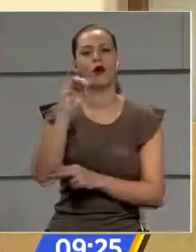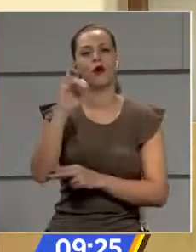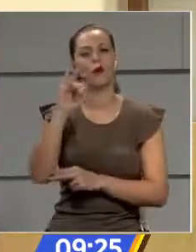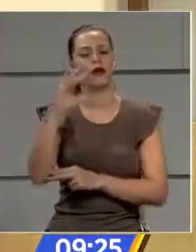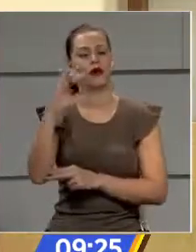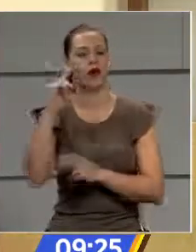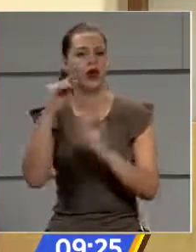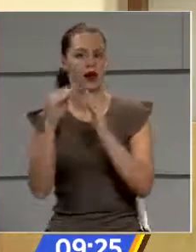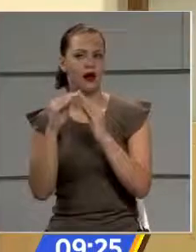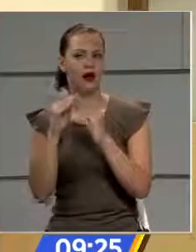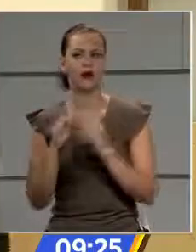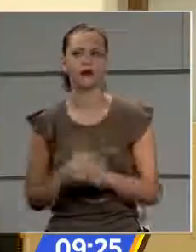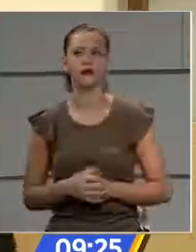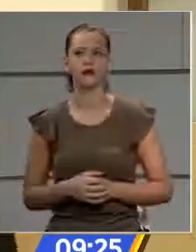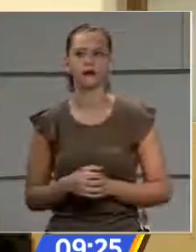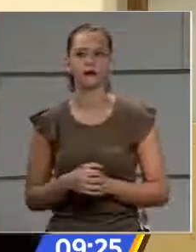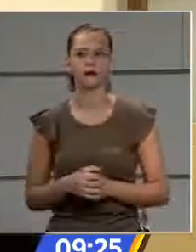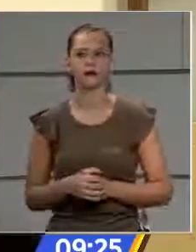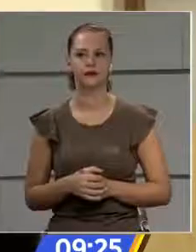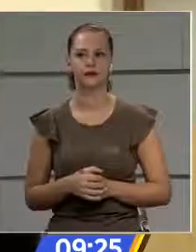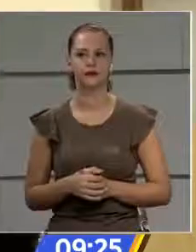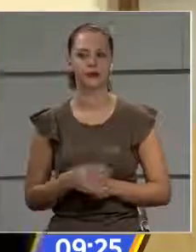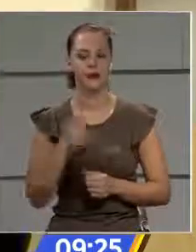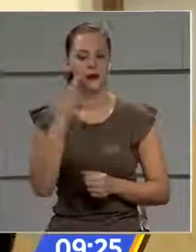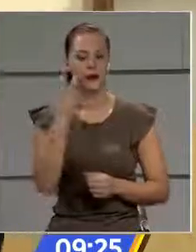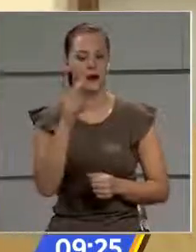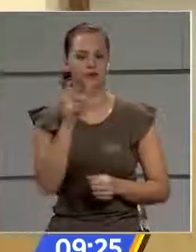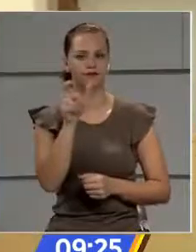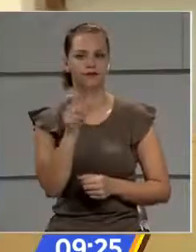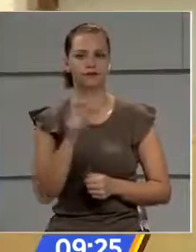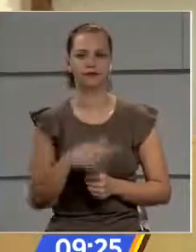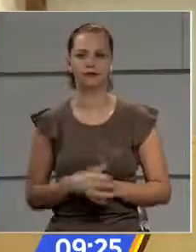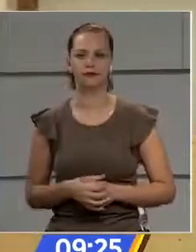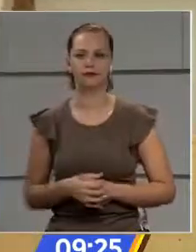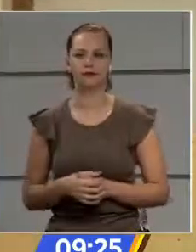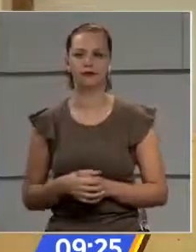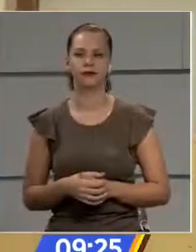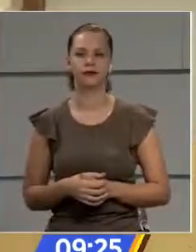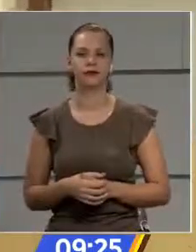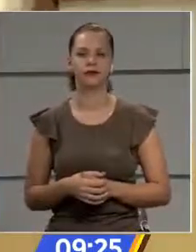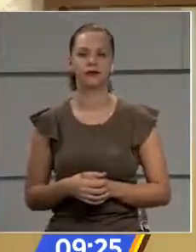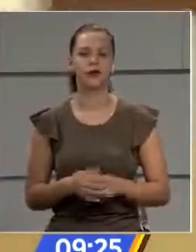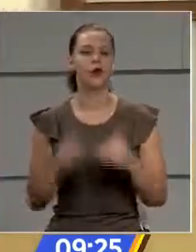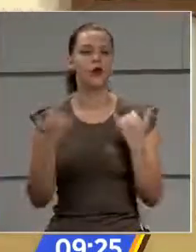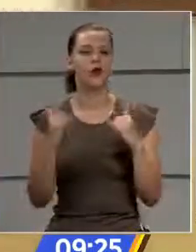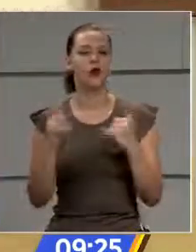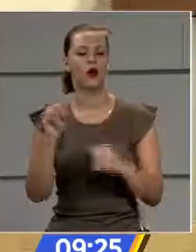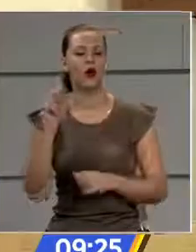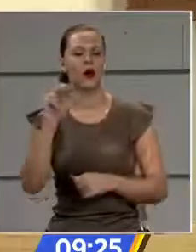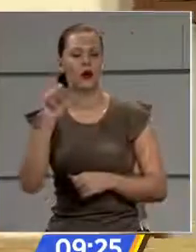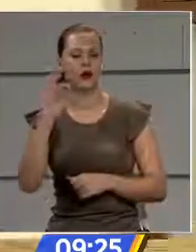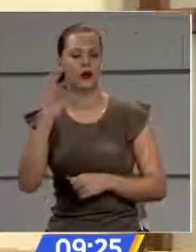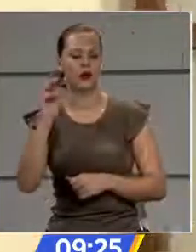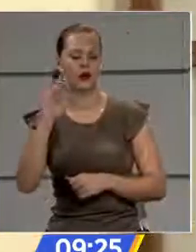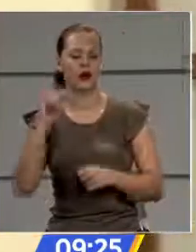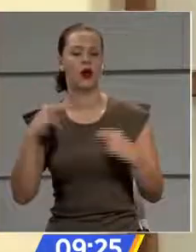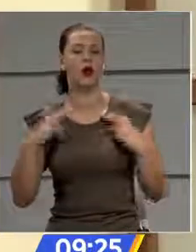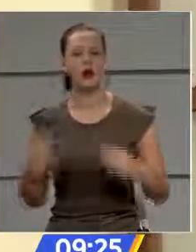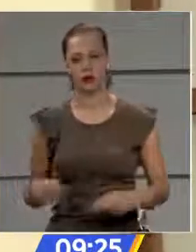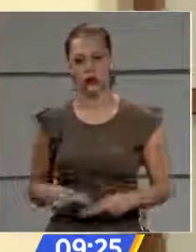House. No sé si aquí se podrá enfocar. Juego de anatomía humana.